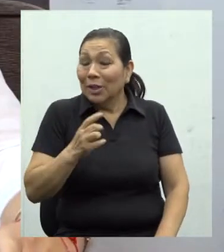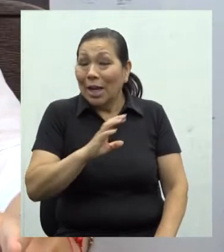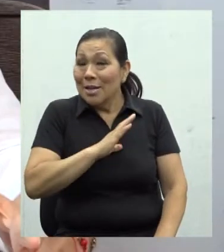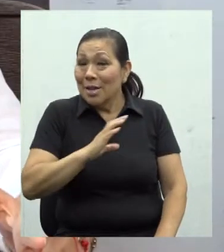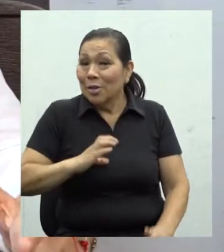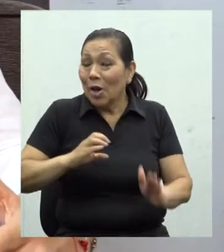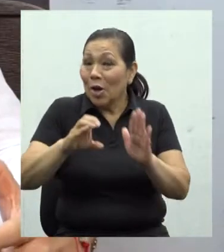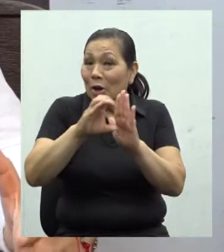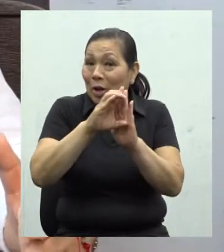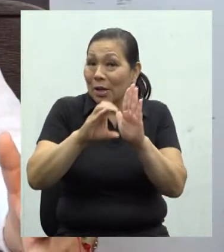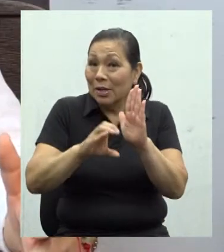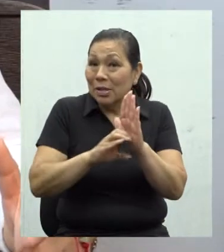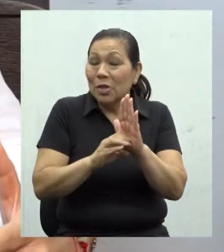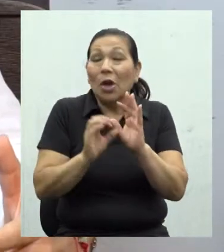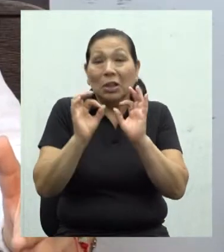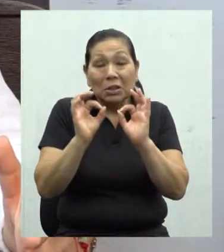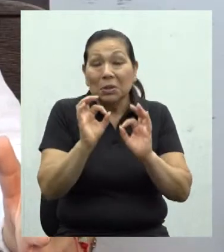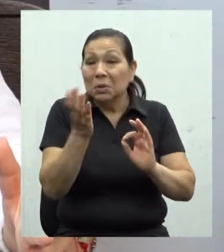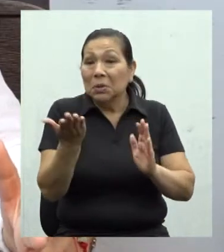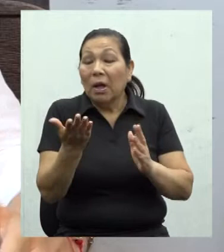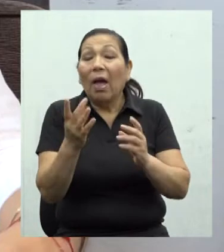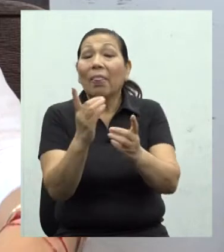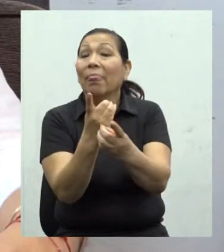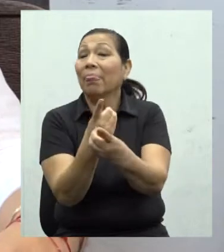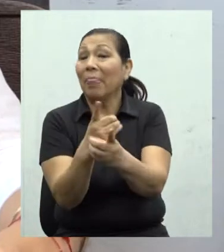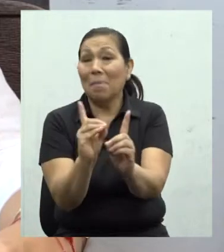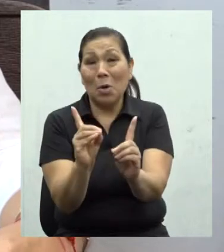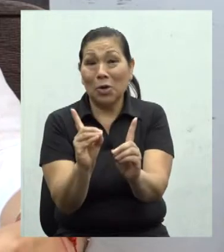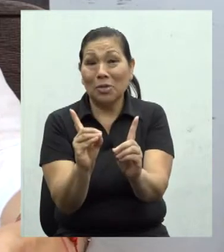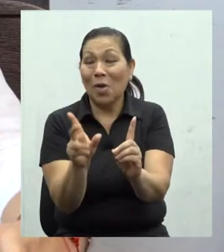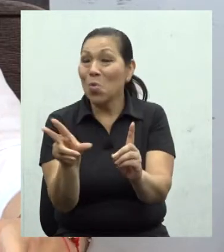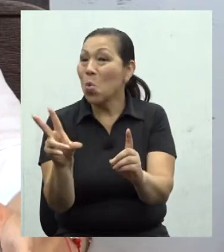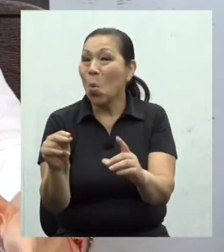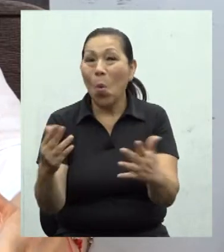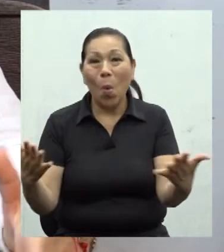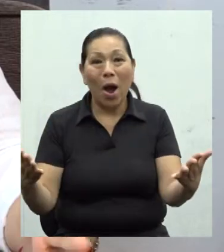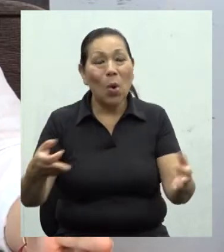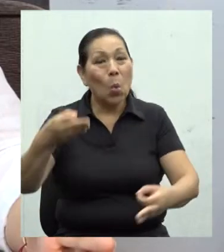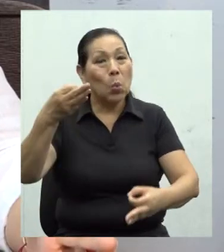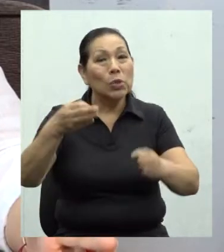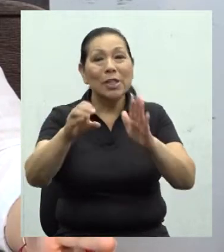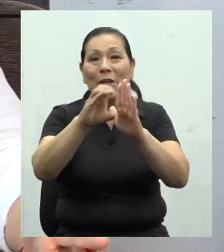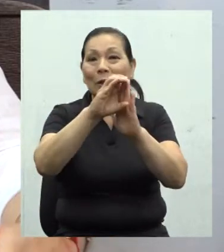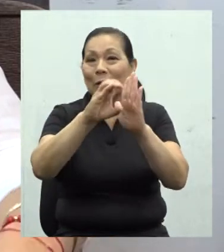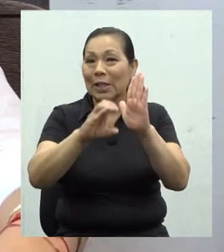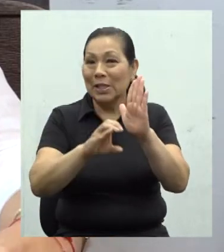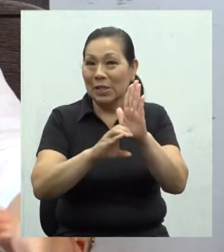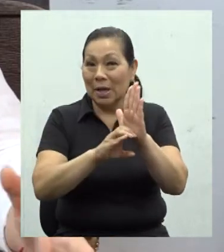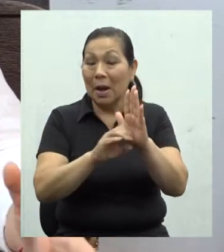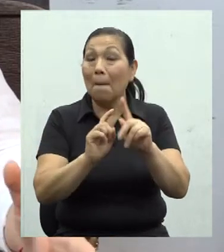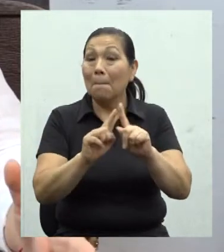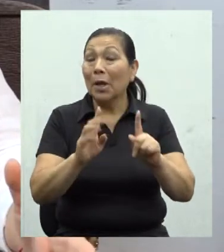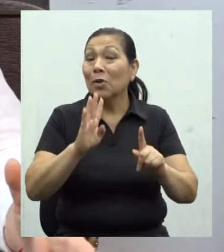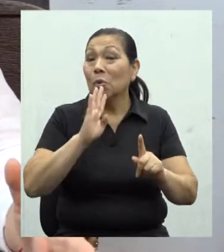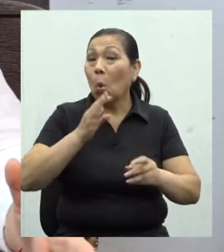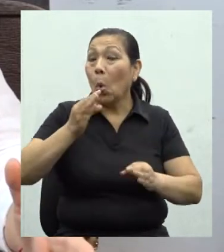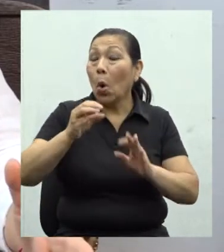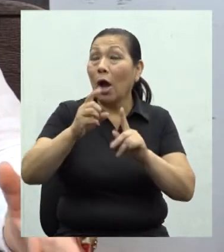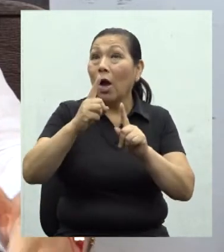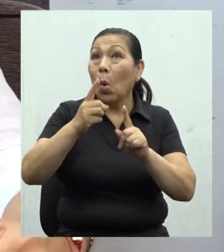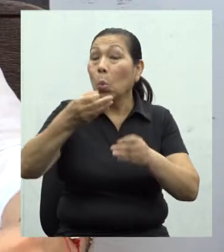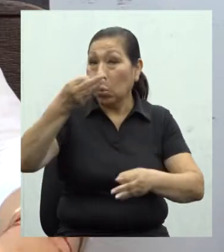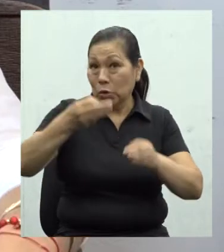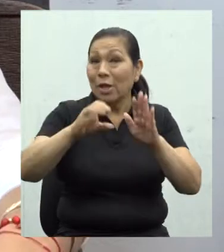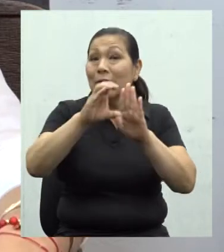Estado constitucional sea constitucional y sea democrático si es que en él no hay cabida para la justicia constitucional. Si hablamos de justicia